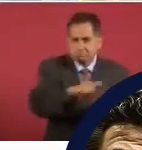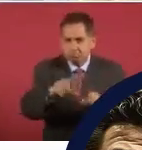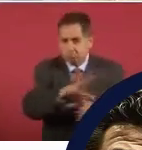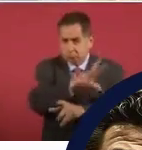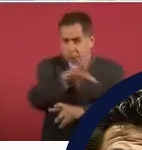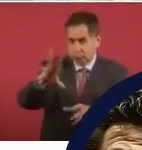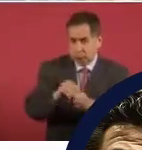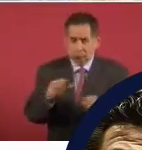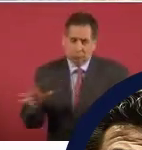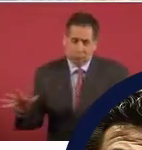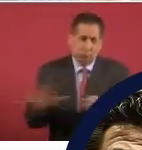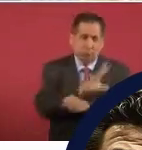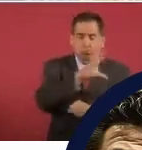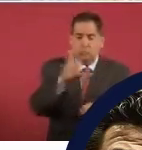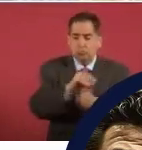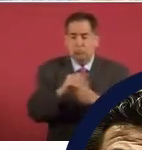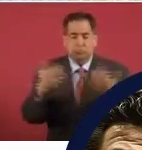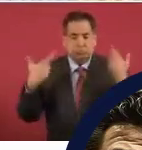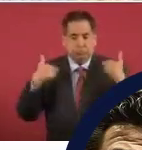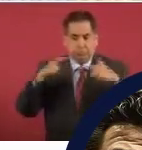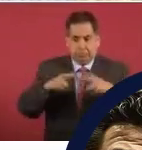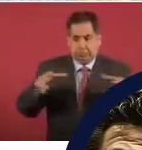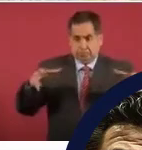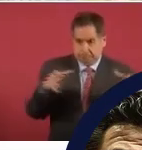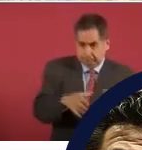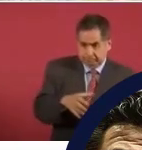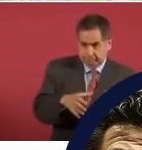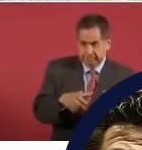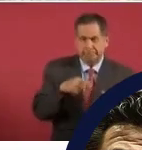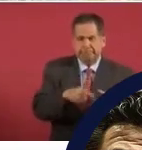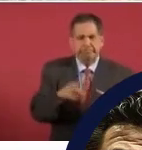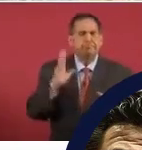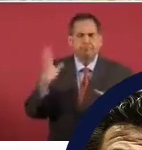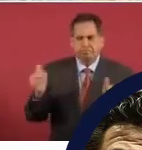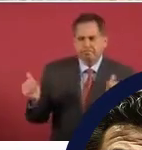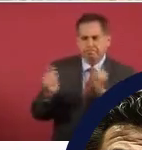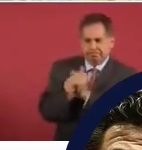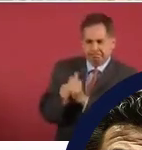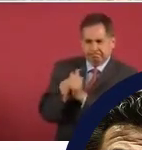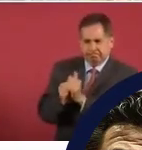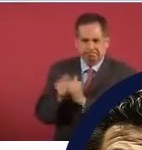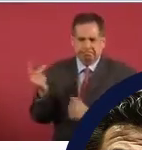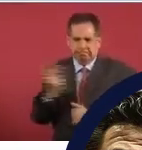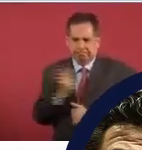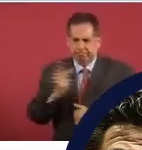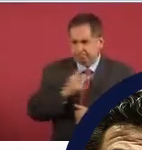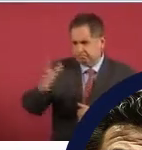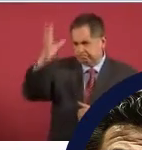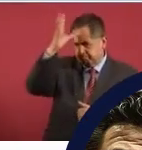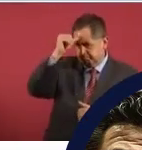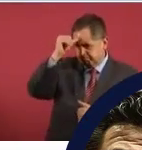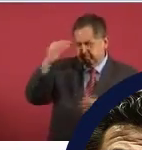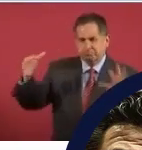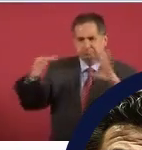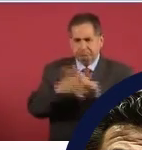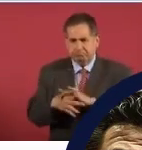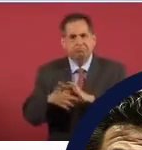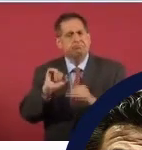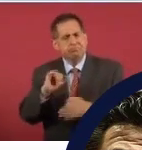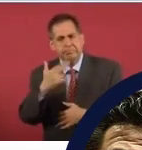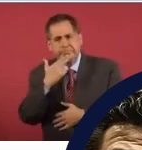comercial de eeuu y consideró que el nuevo tratado comercial será pronto muy pronto